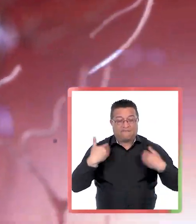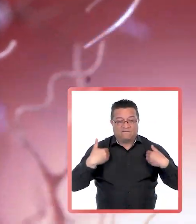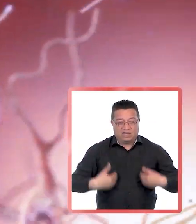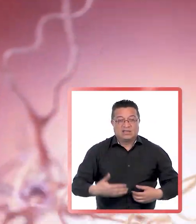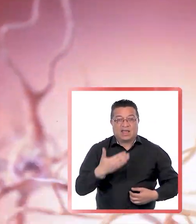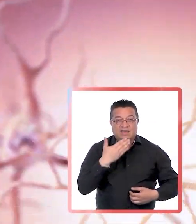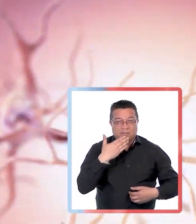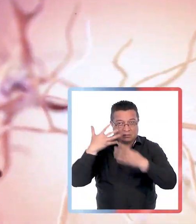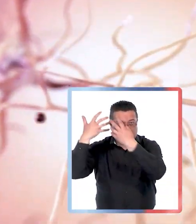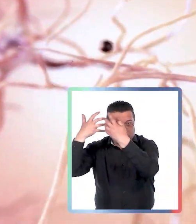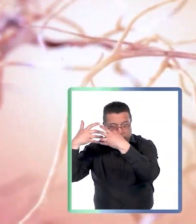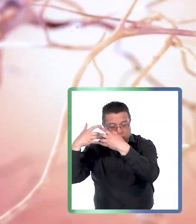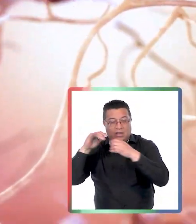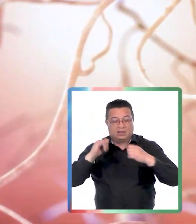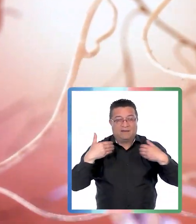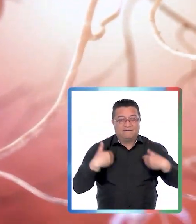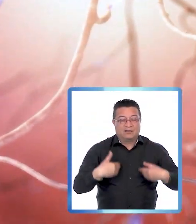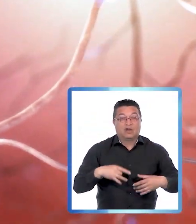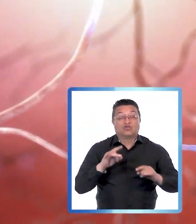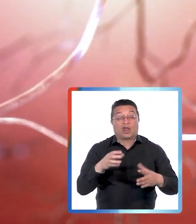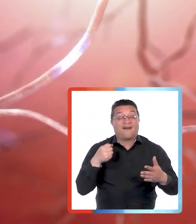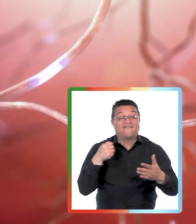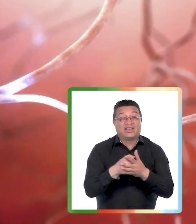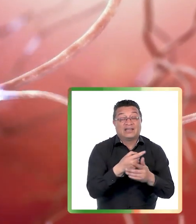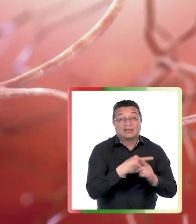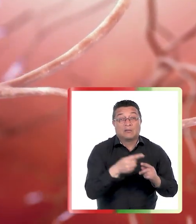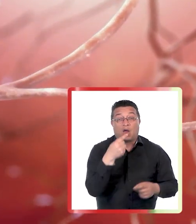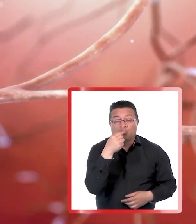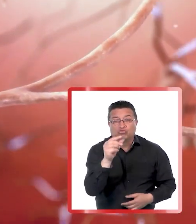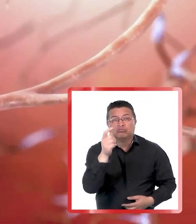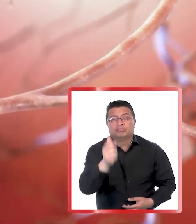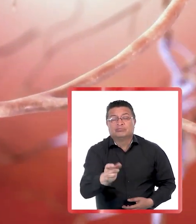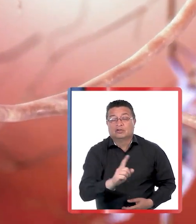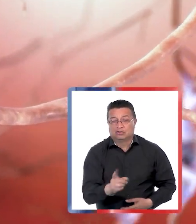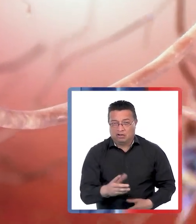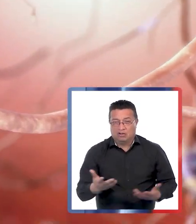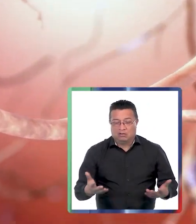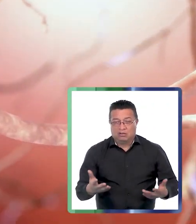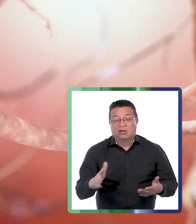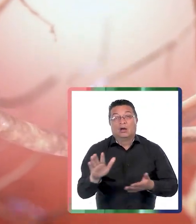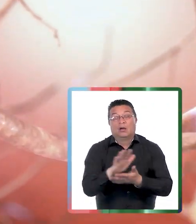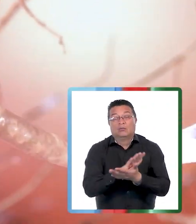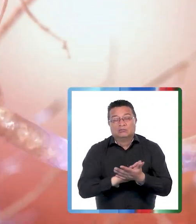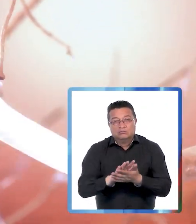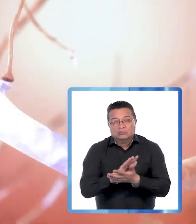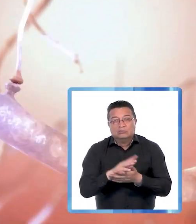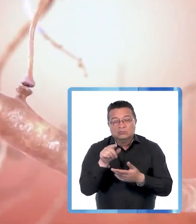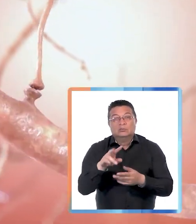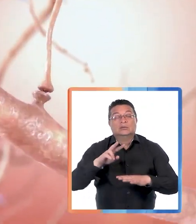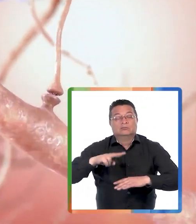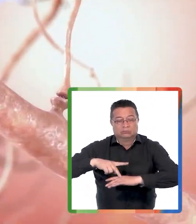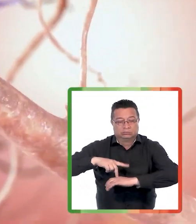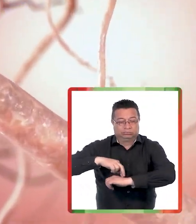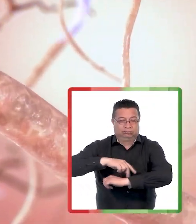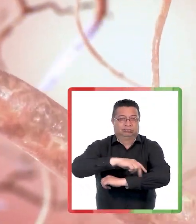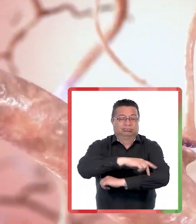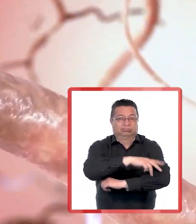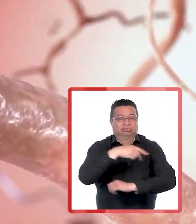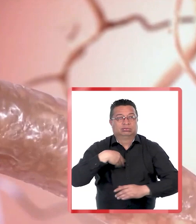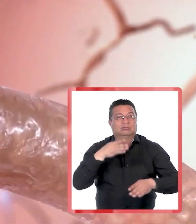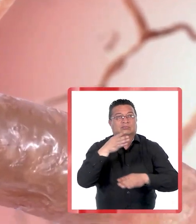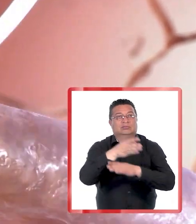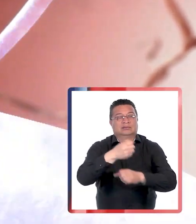actividad física, ¿no? No solo los fines de semana y no solo un ratito. Por ejemplo, intentar irse